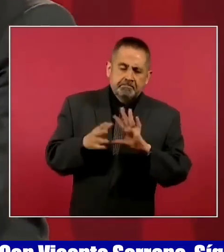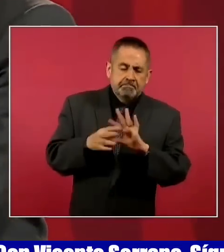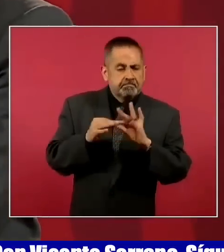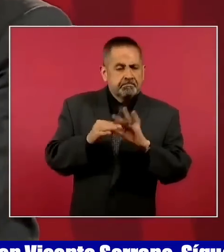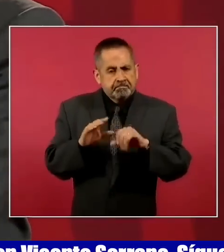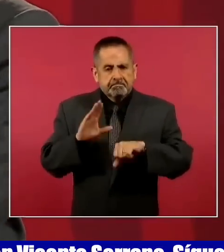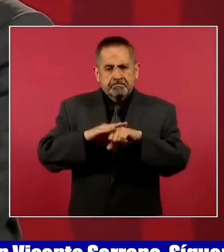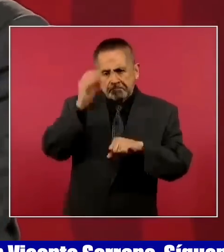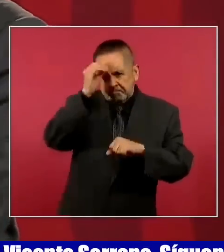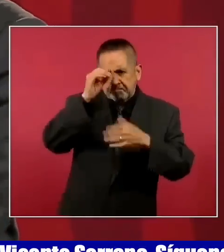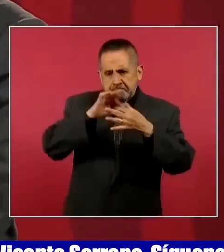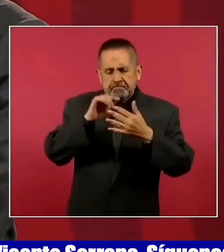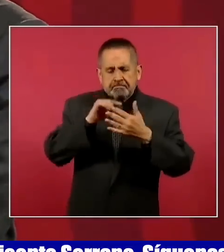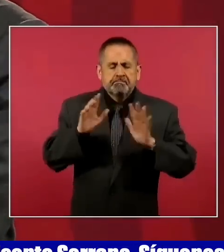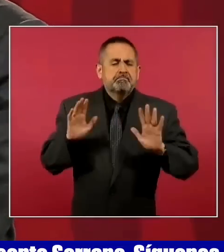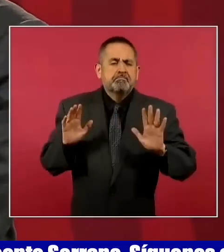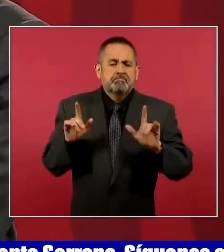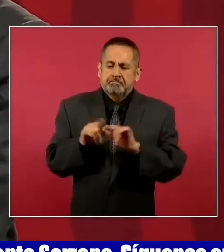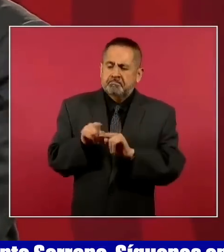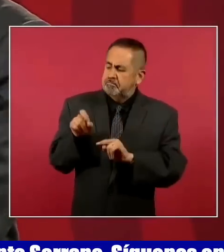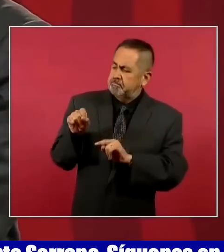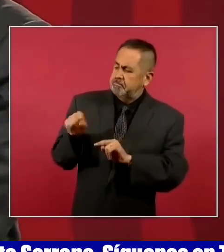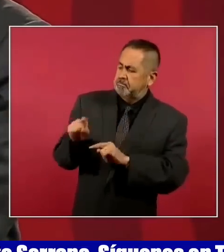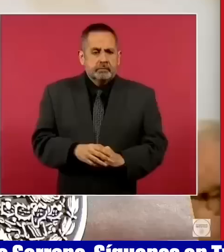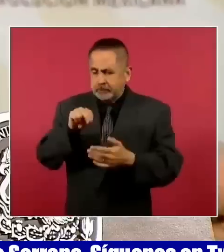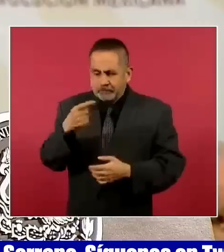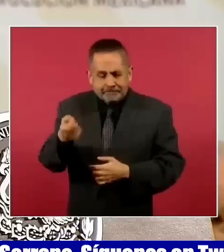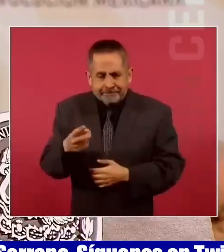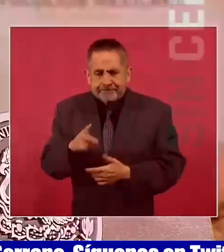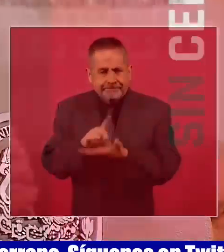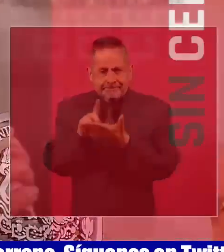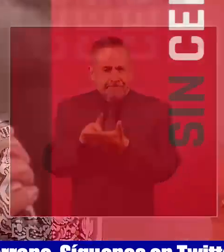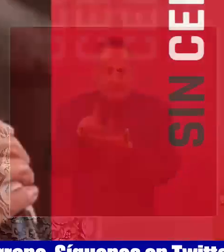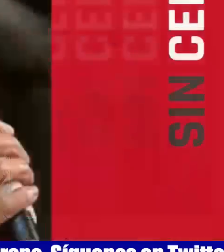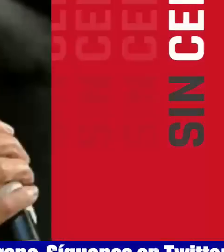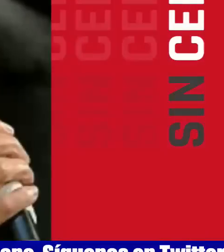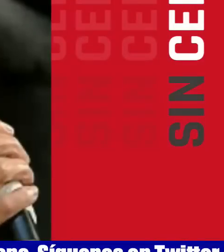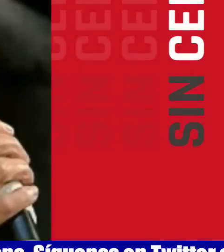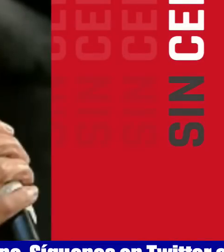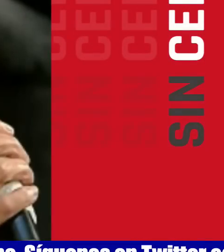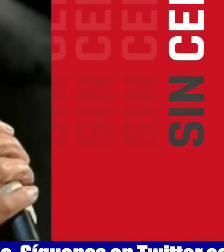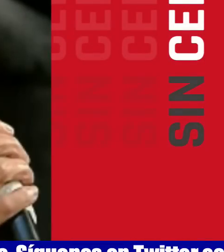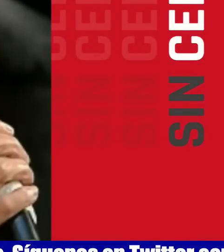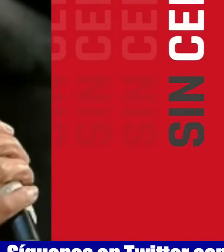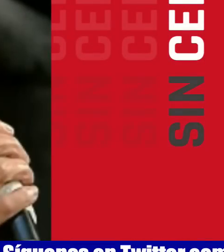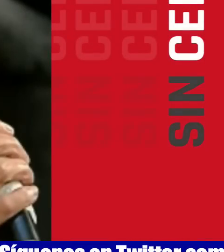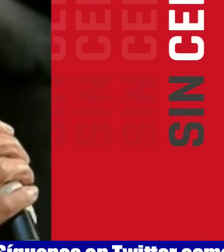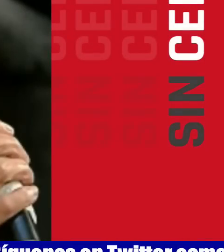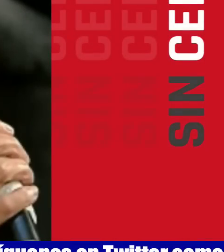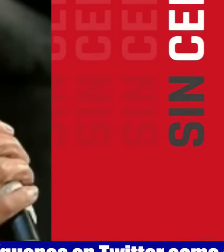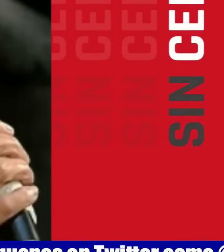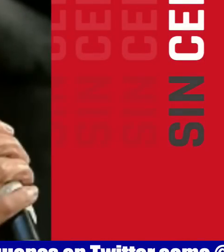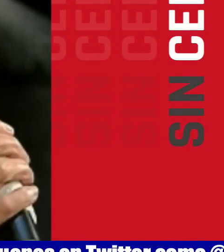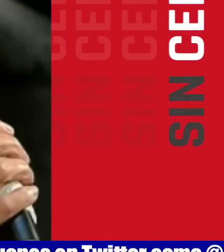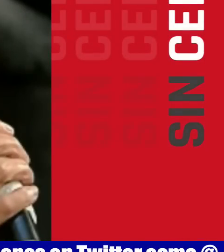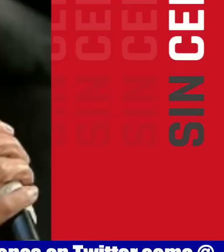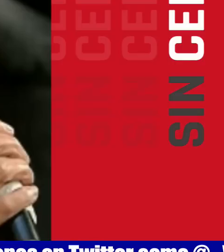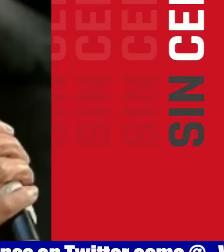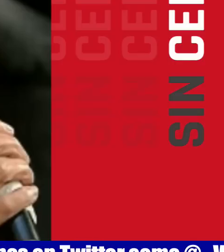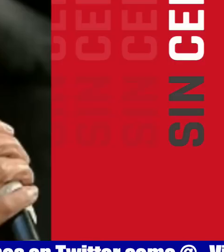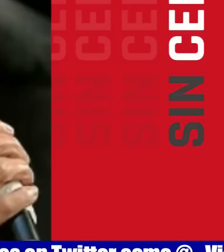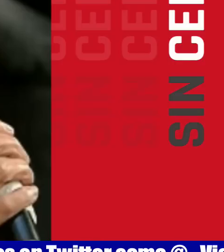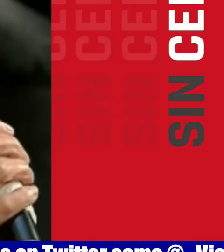eso, ¿no? Perdón, Erika Hernández, le ofrezco disculpas, le exigió al presidente que le dijera,